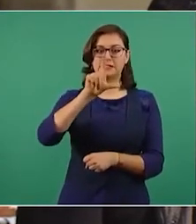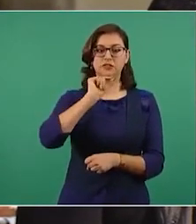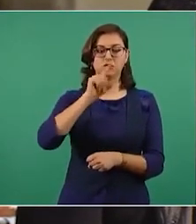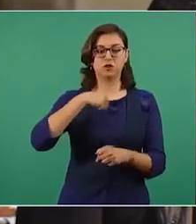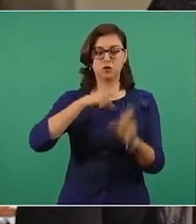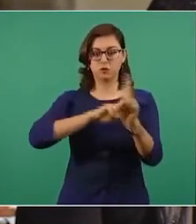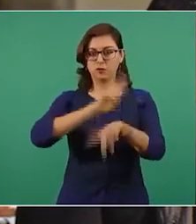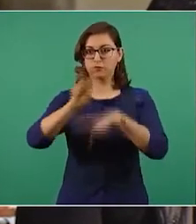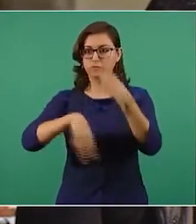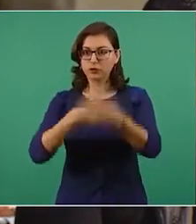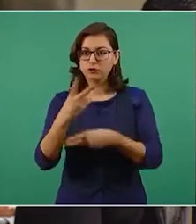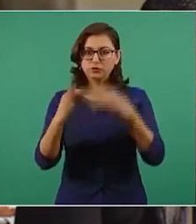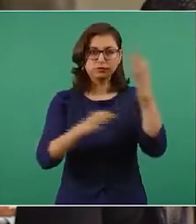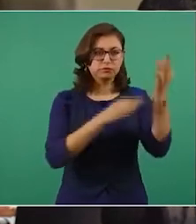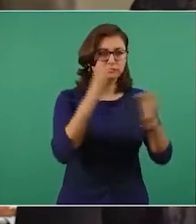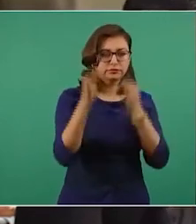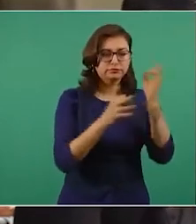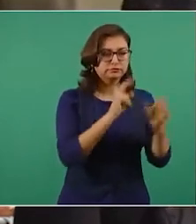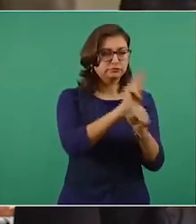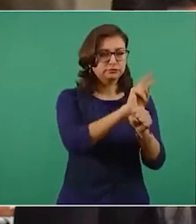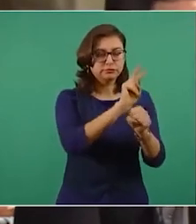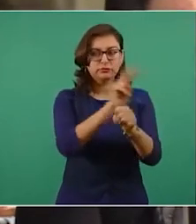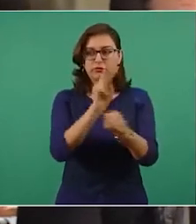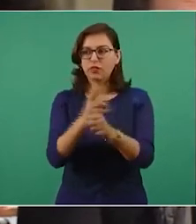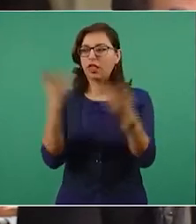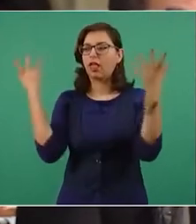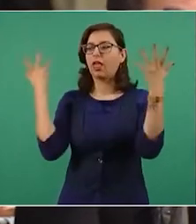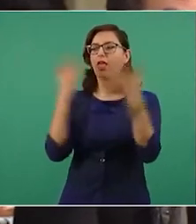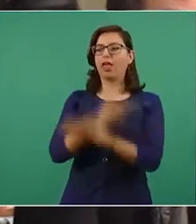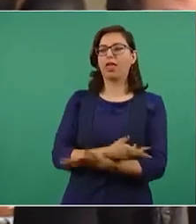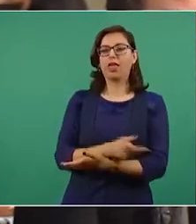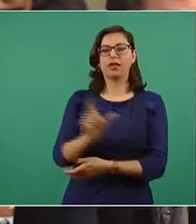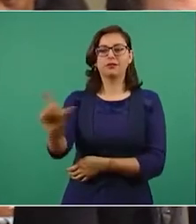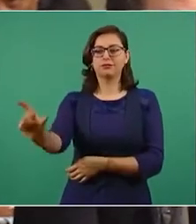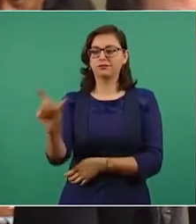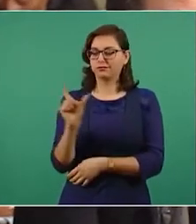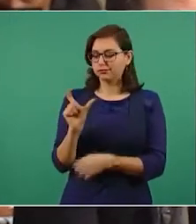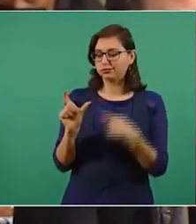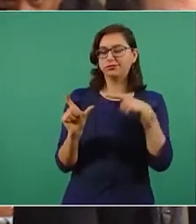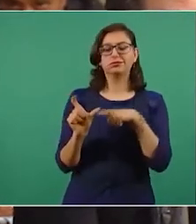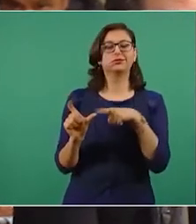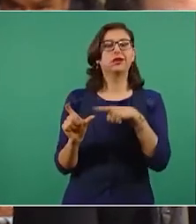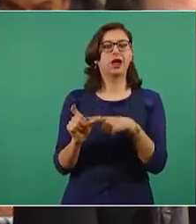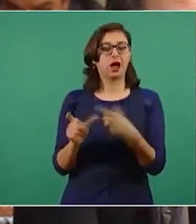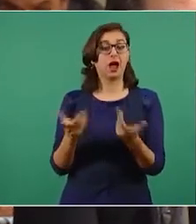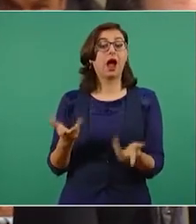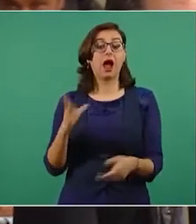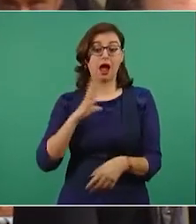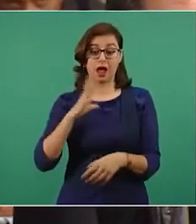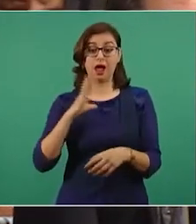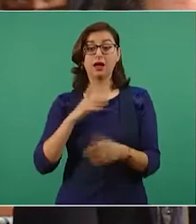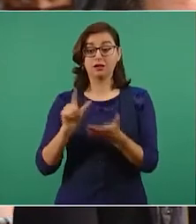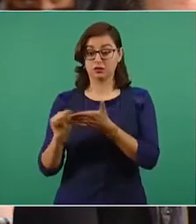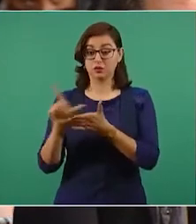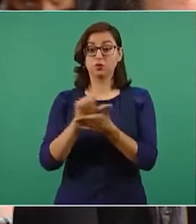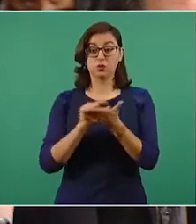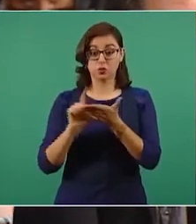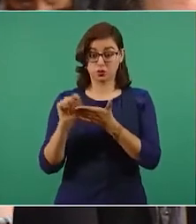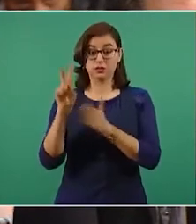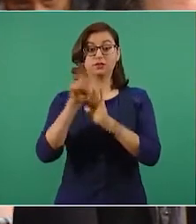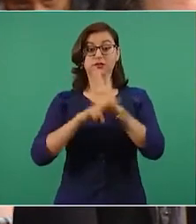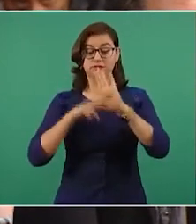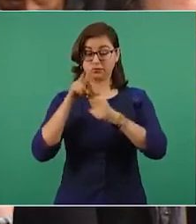estaban las campañas y esta es una de las tarjetas que nos entregaron, que se está entre, incluso hay videos en Twitter